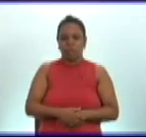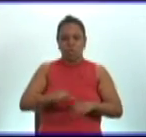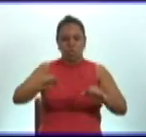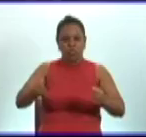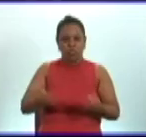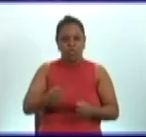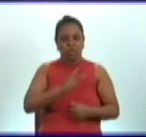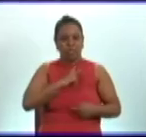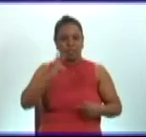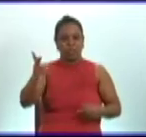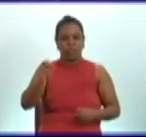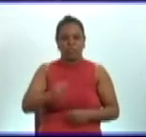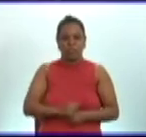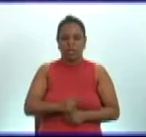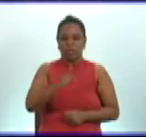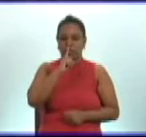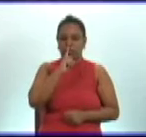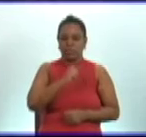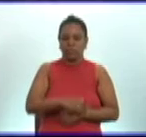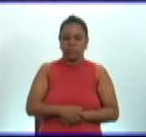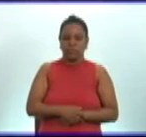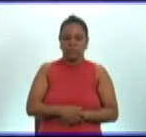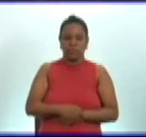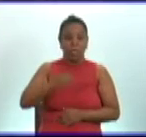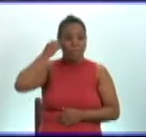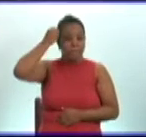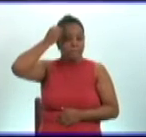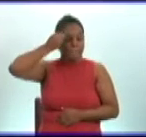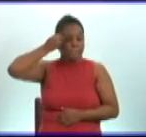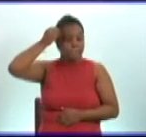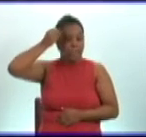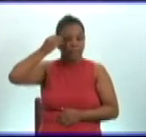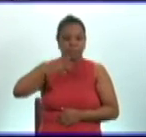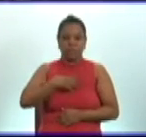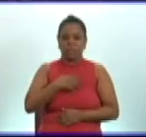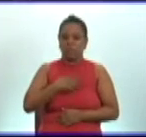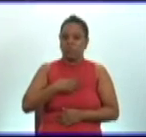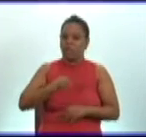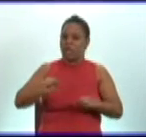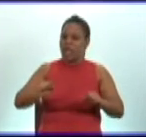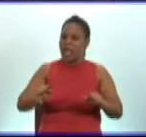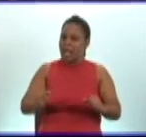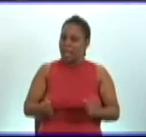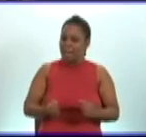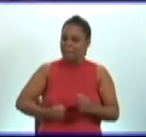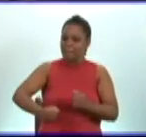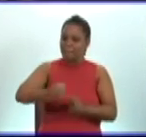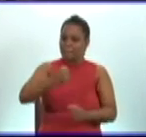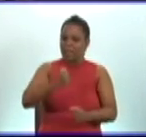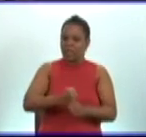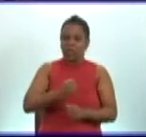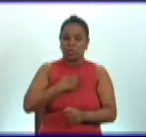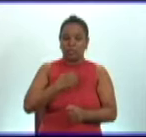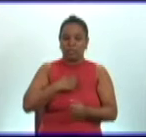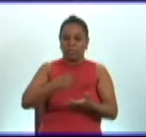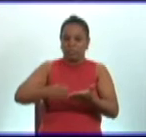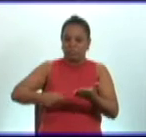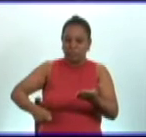¡Silencio! ¡Una desorden! Pienso que debemos aplicar lo que tiene estipulado el Código Español para casos de